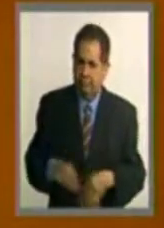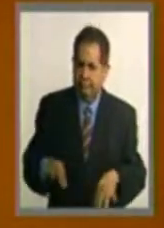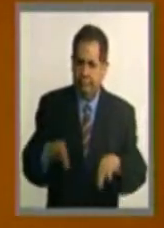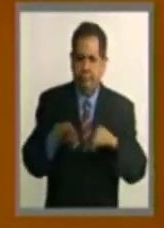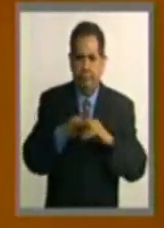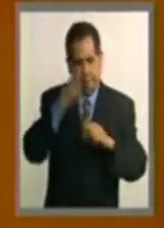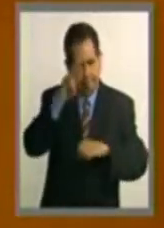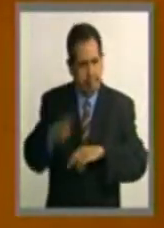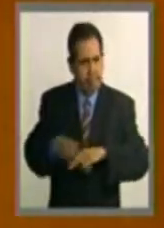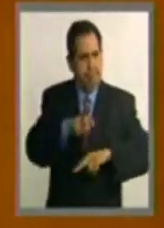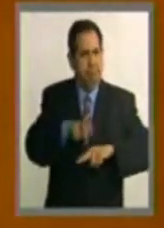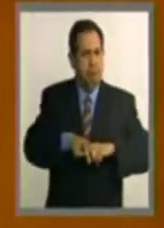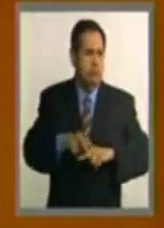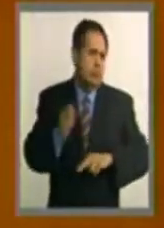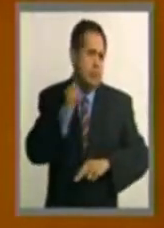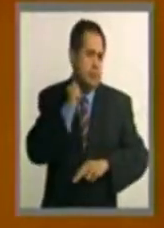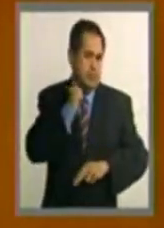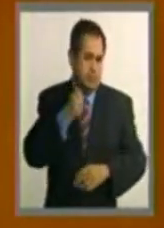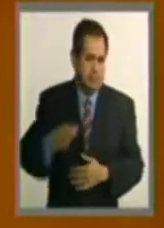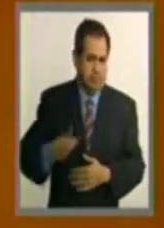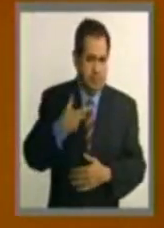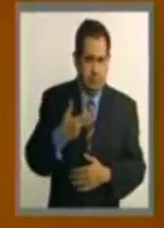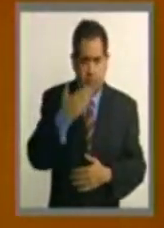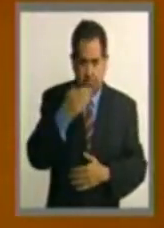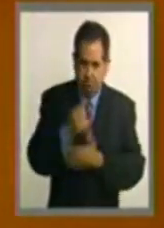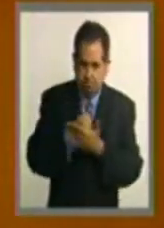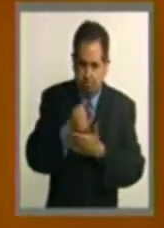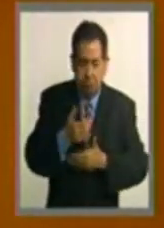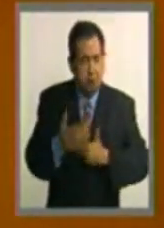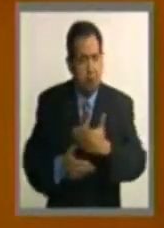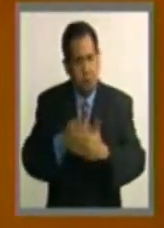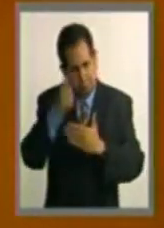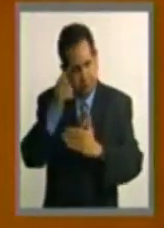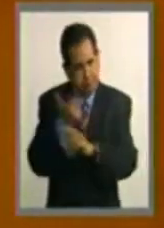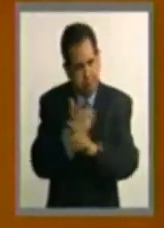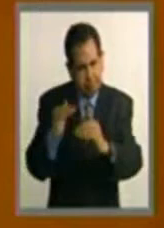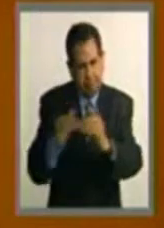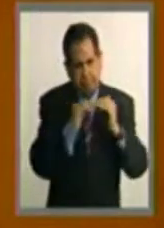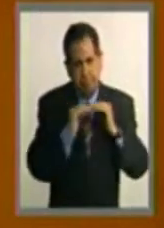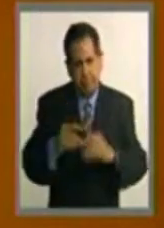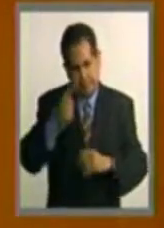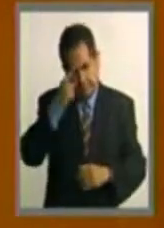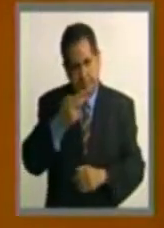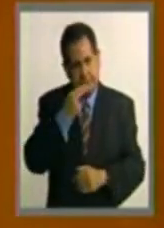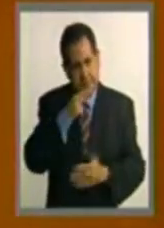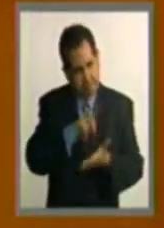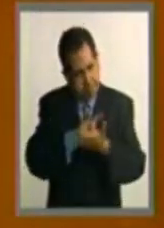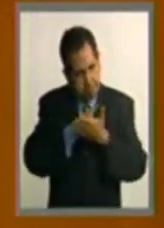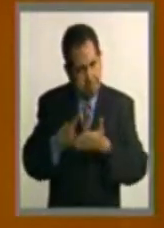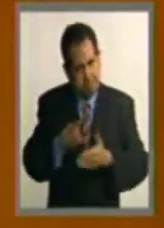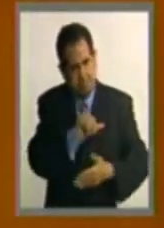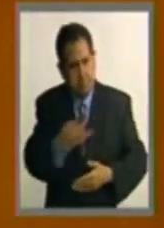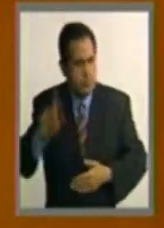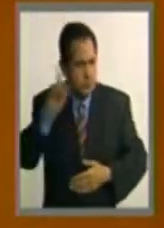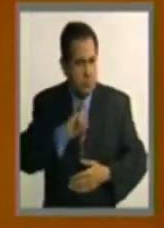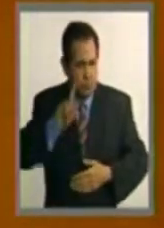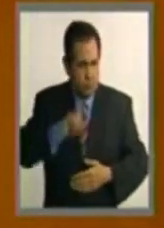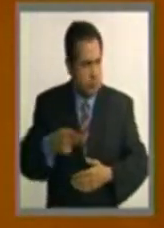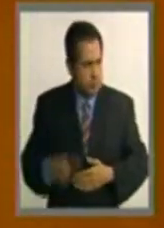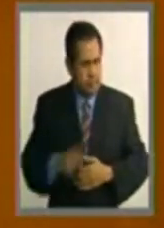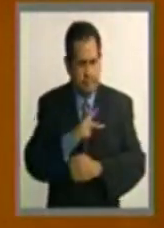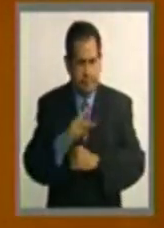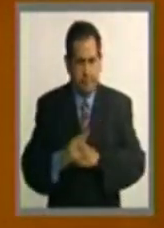importante, no solamente para nuestra lucha, sino para la democracia, para los derechos de las mujeres en este